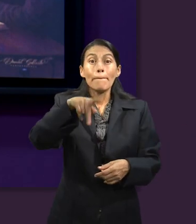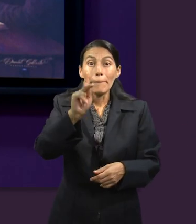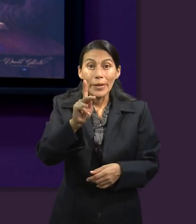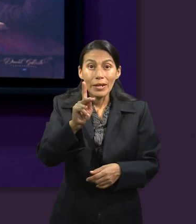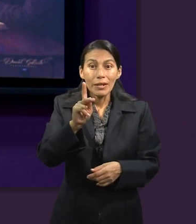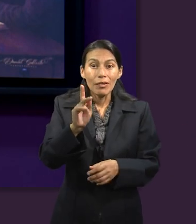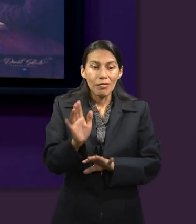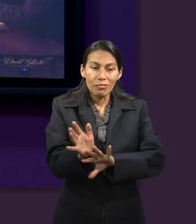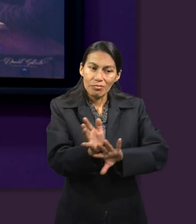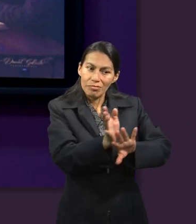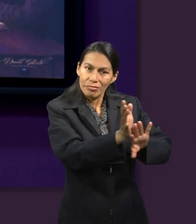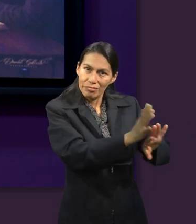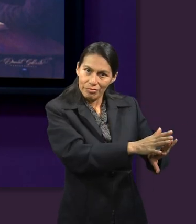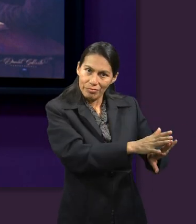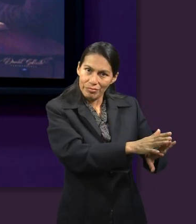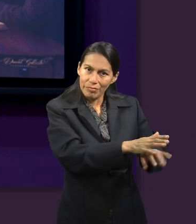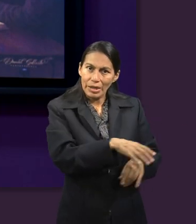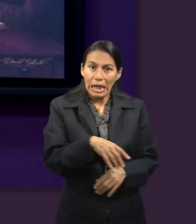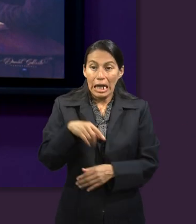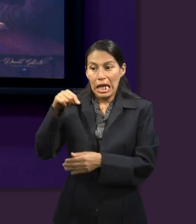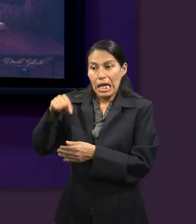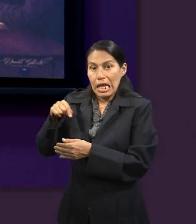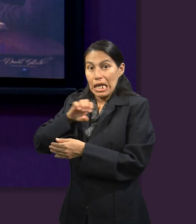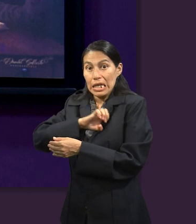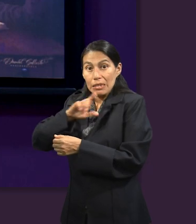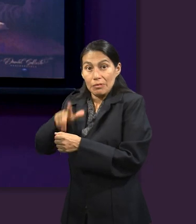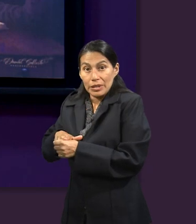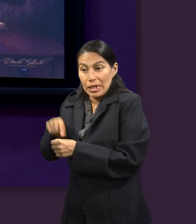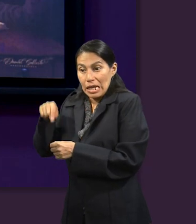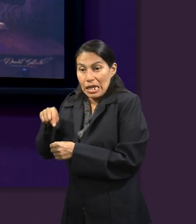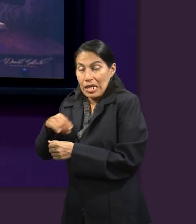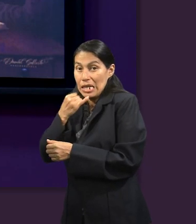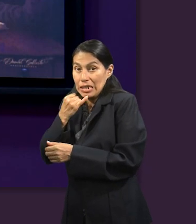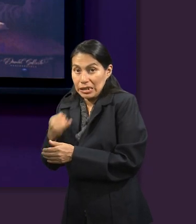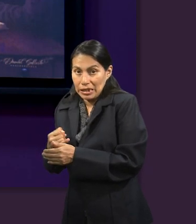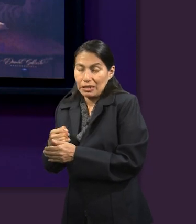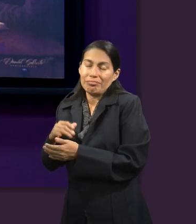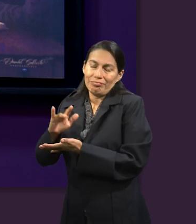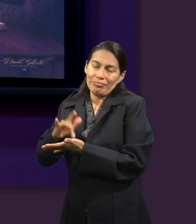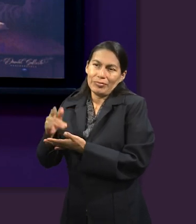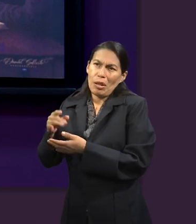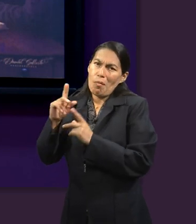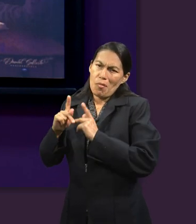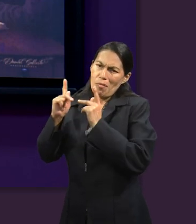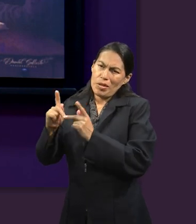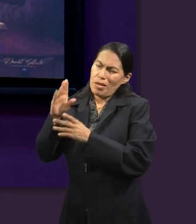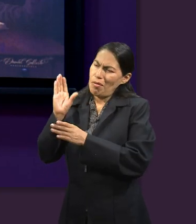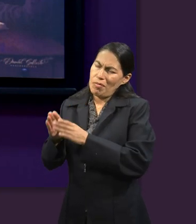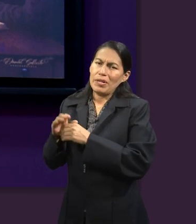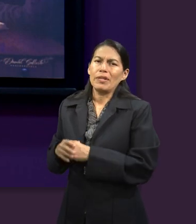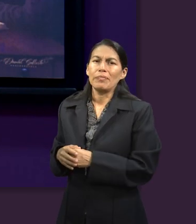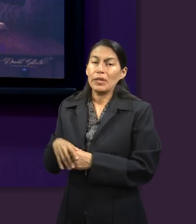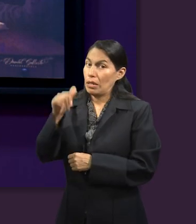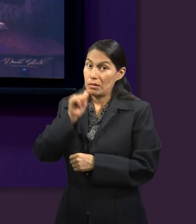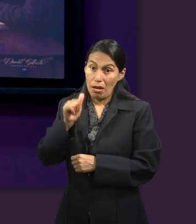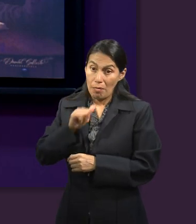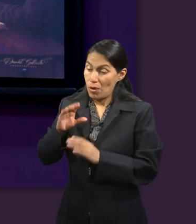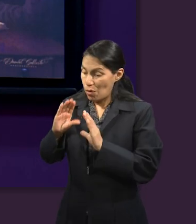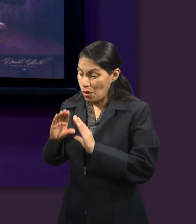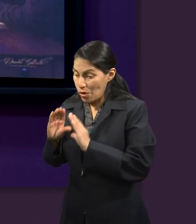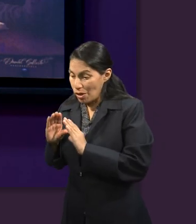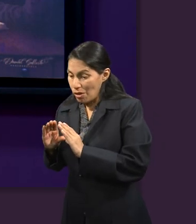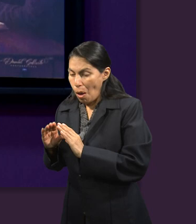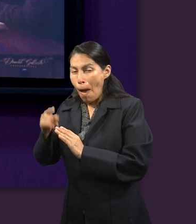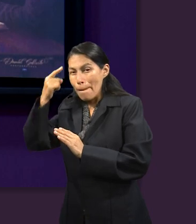los hijos que tuvo con sus otras concubinas no pero ya y los mandó al oriente y él sabía que la promesa se iba a cumplir a través de